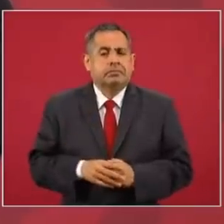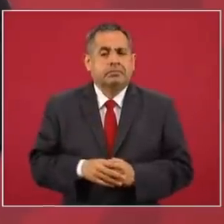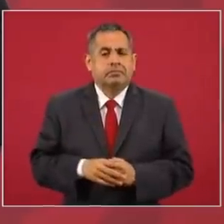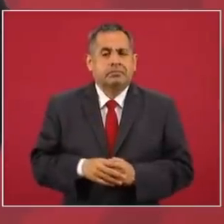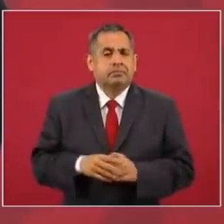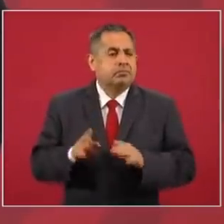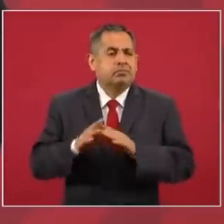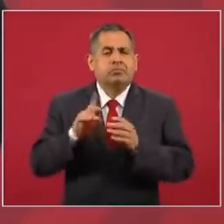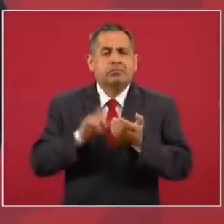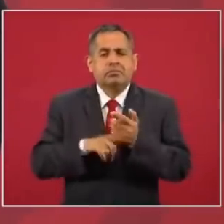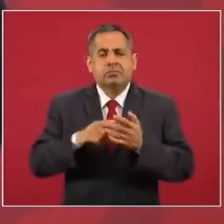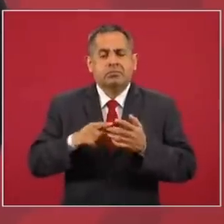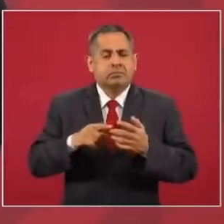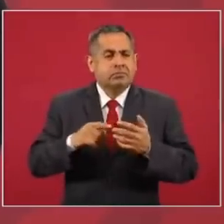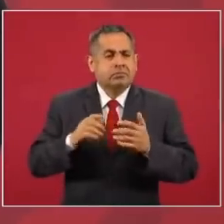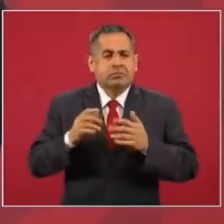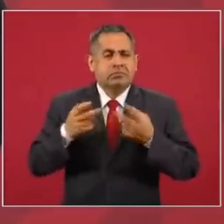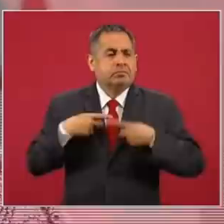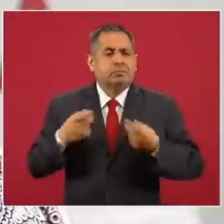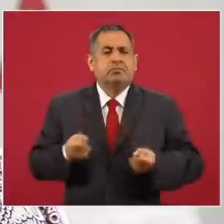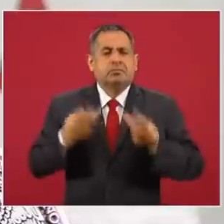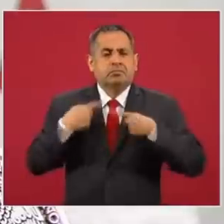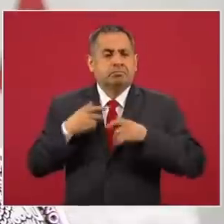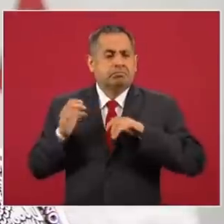el comportamiento del empleo